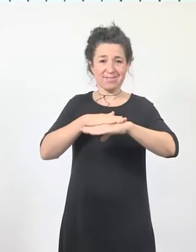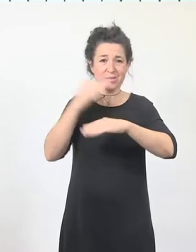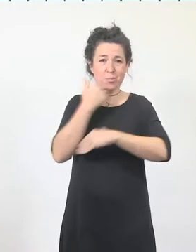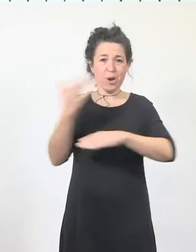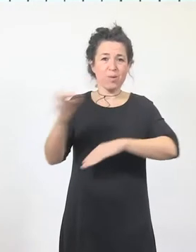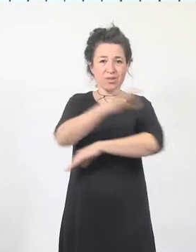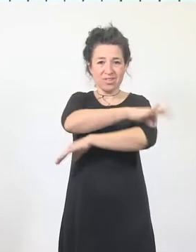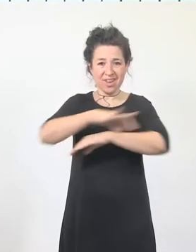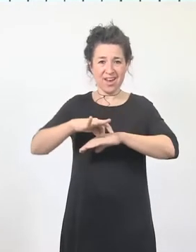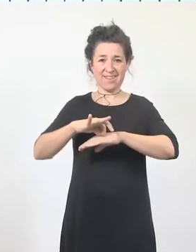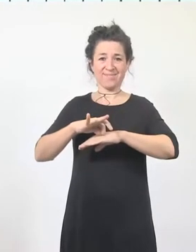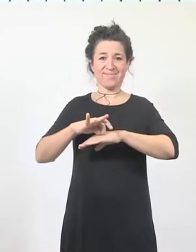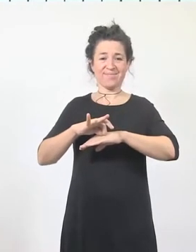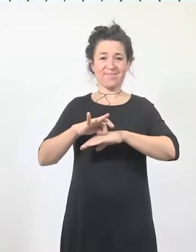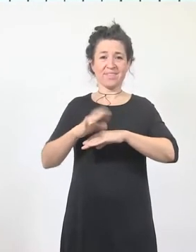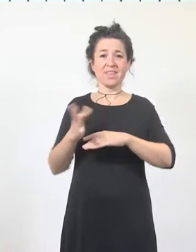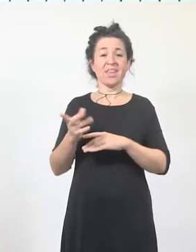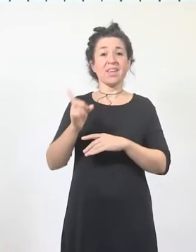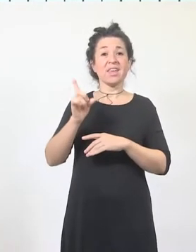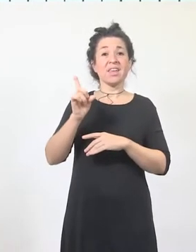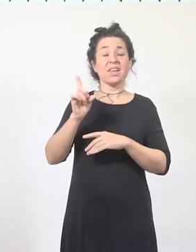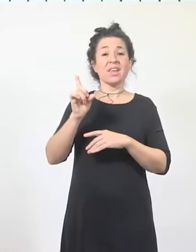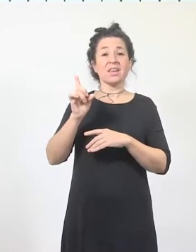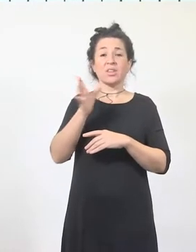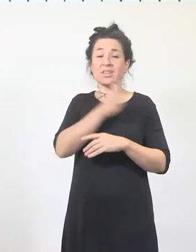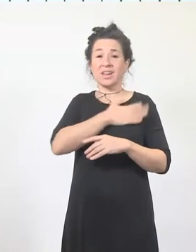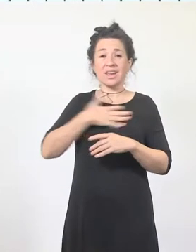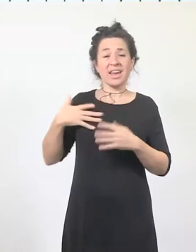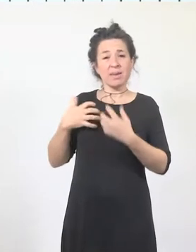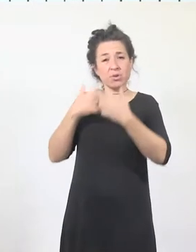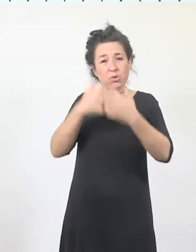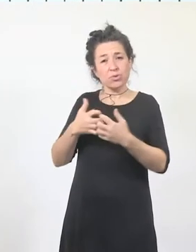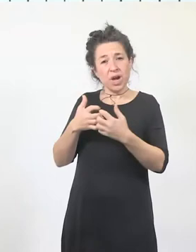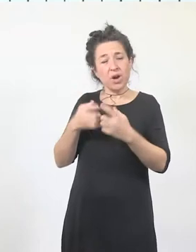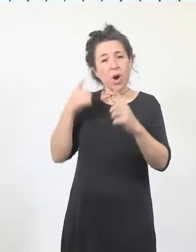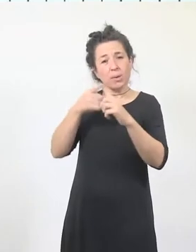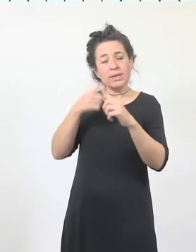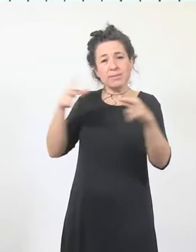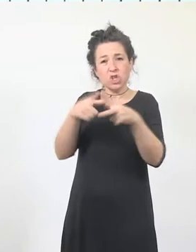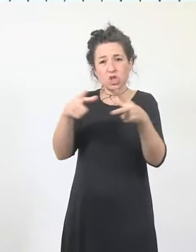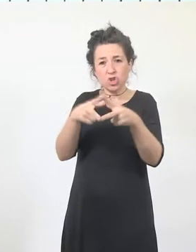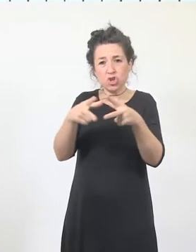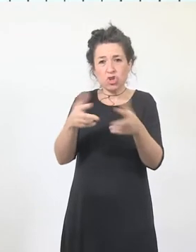Y queremos trabajar una sociedad para que el día de la independencia